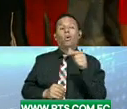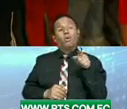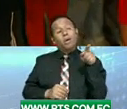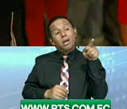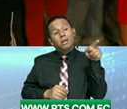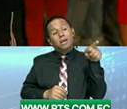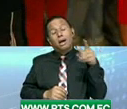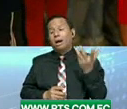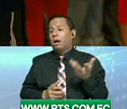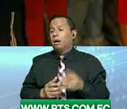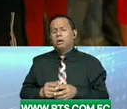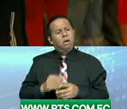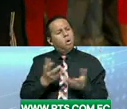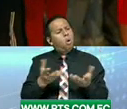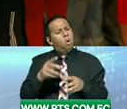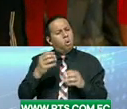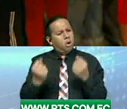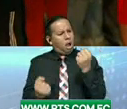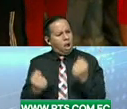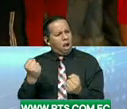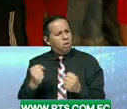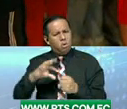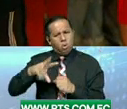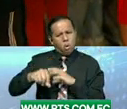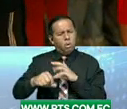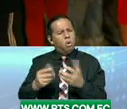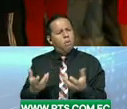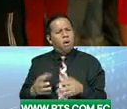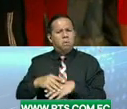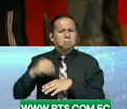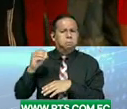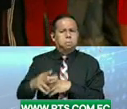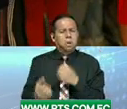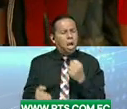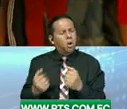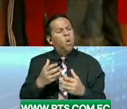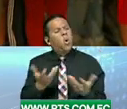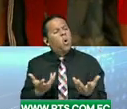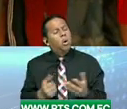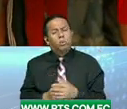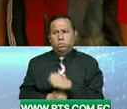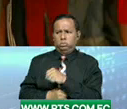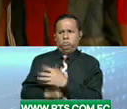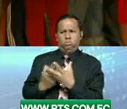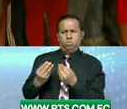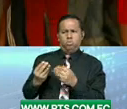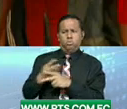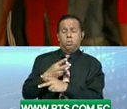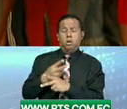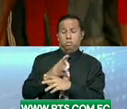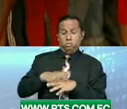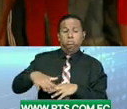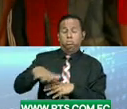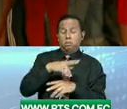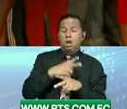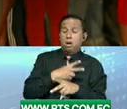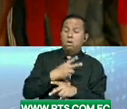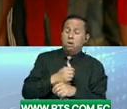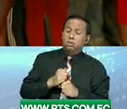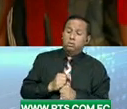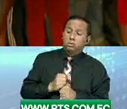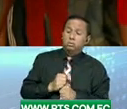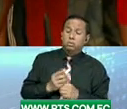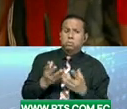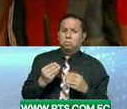los carros, secuestros extorsivos, ¿los dejan botados por aquí? Pues, lo dejan botados nomás. Esta zona es considerada por... Es peligrosa, Muy peligrosa.